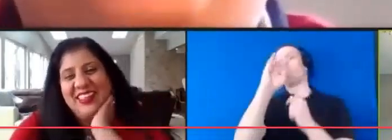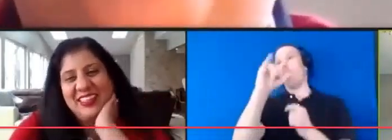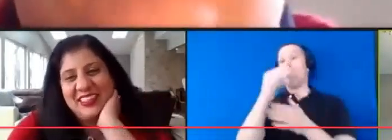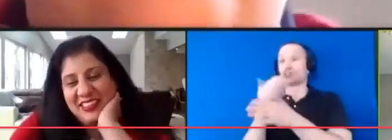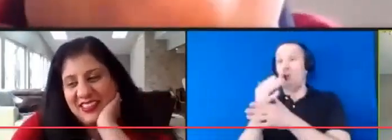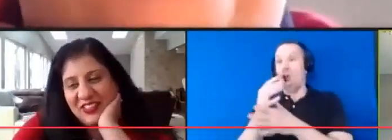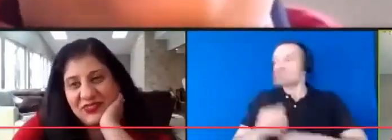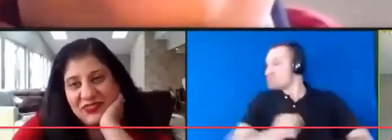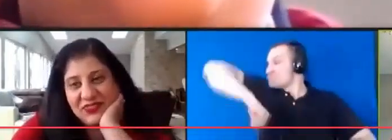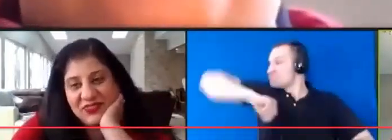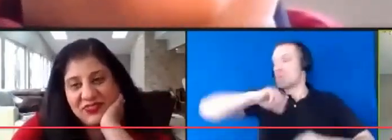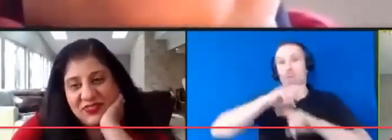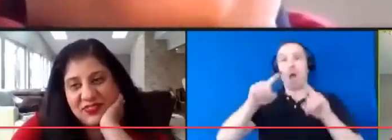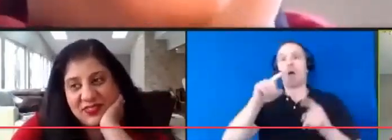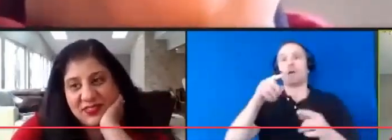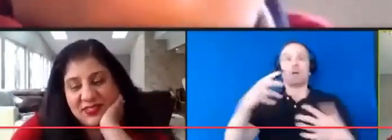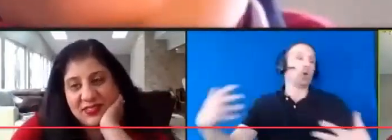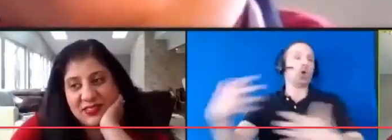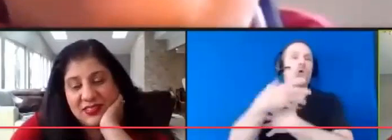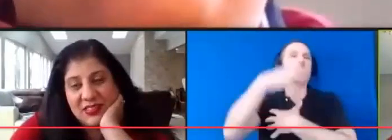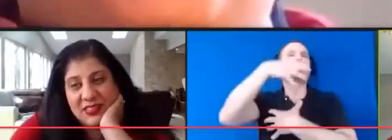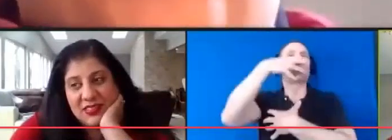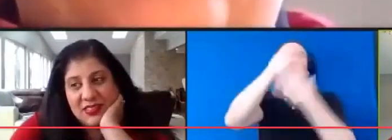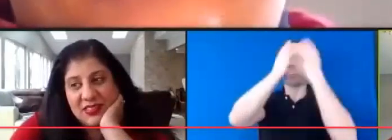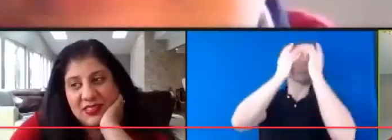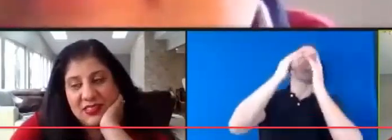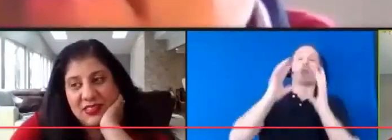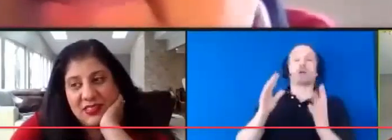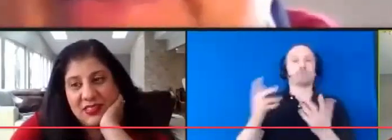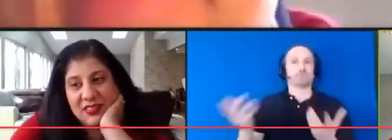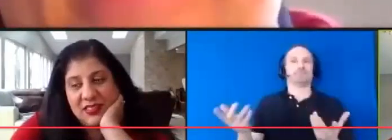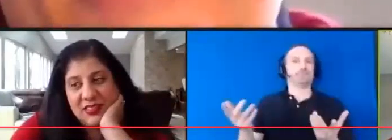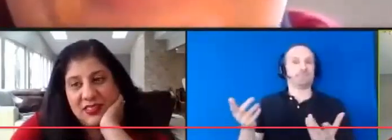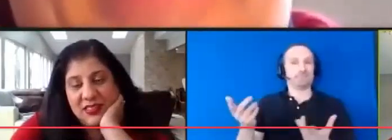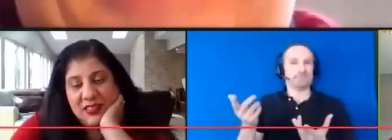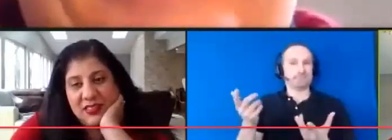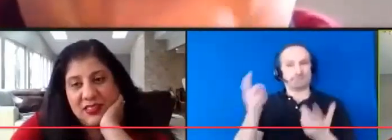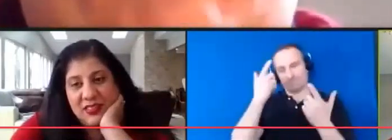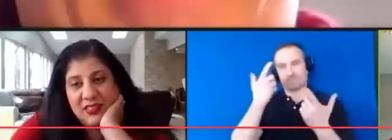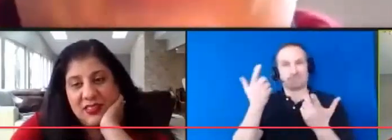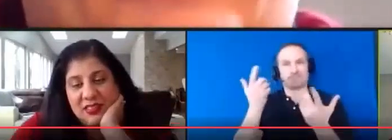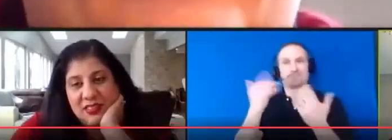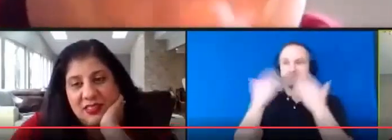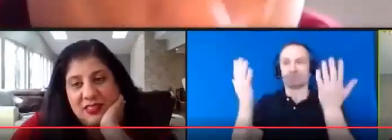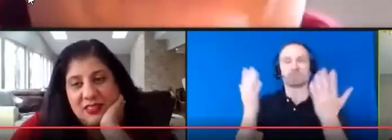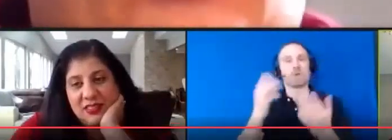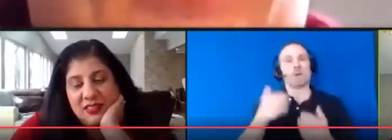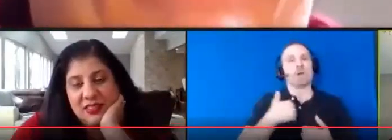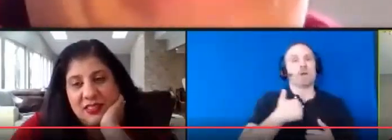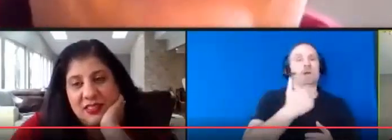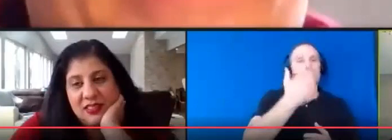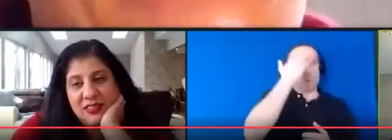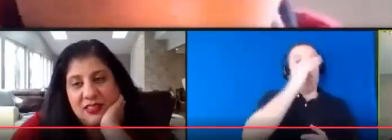crea esta humanidad de grupo sabemos que los niños si traen la enfermedad a los padres oa los abuelos y